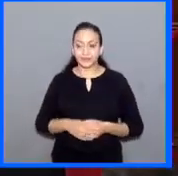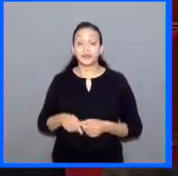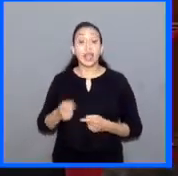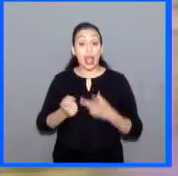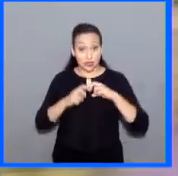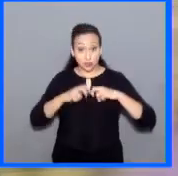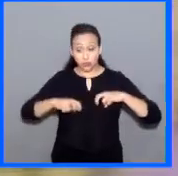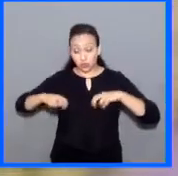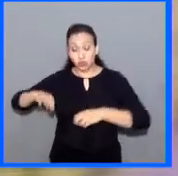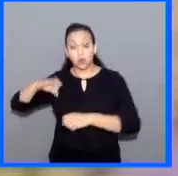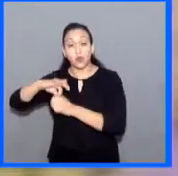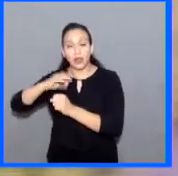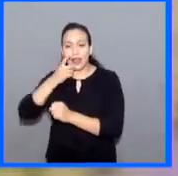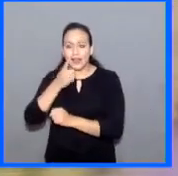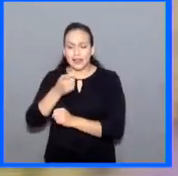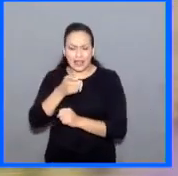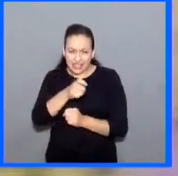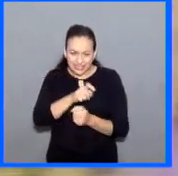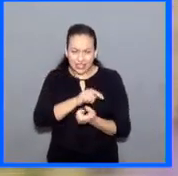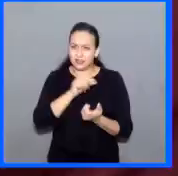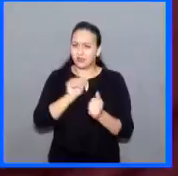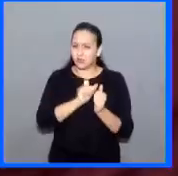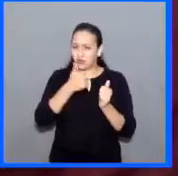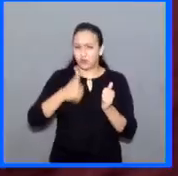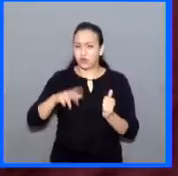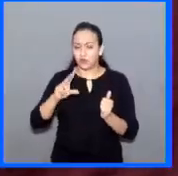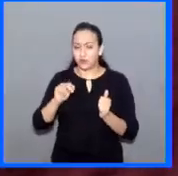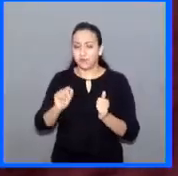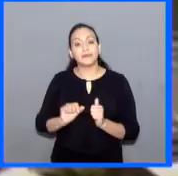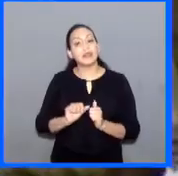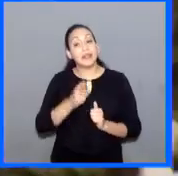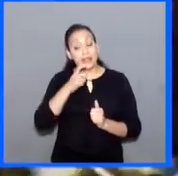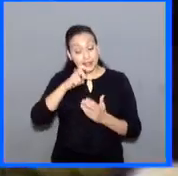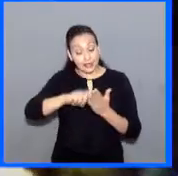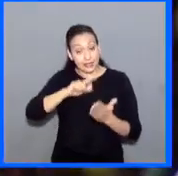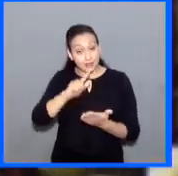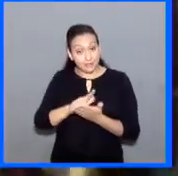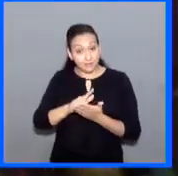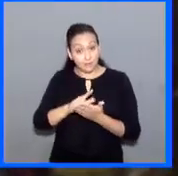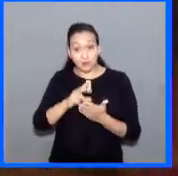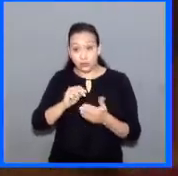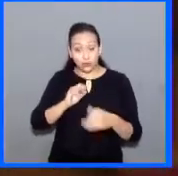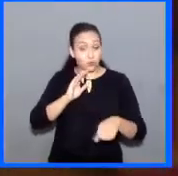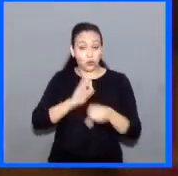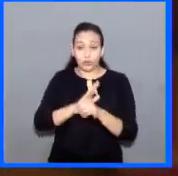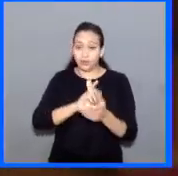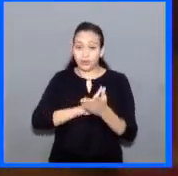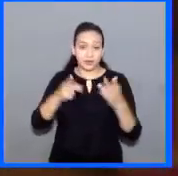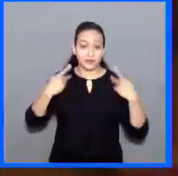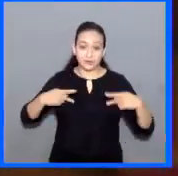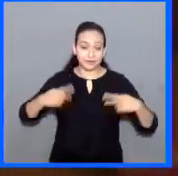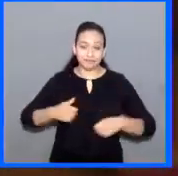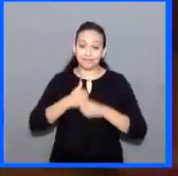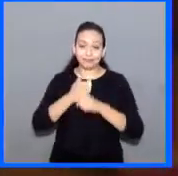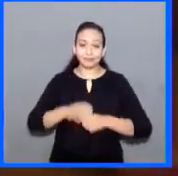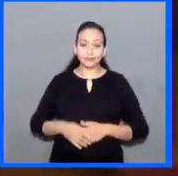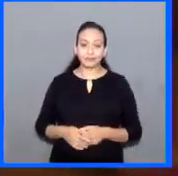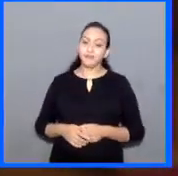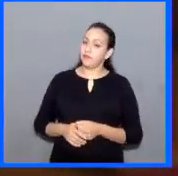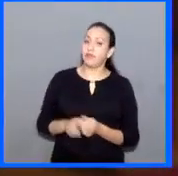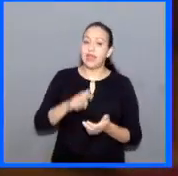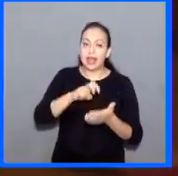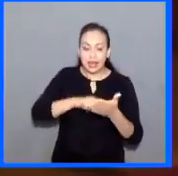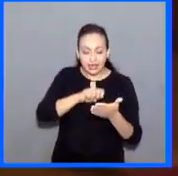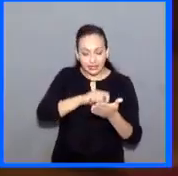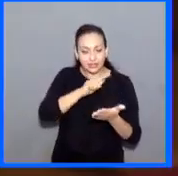modificada no es regresiva argumentaron que la reforma no impactó los derechos de las víctimas. La reforma no redujo el nivel